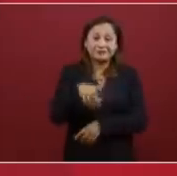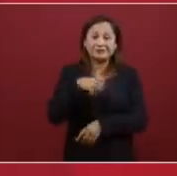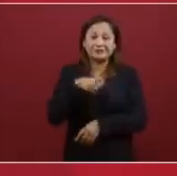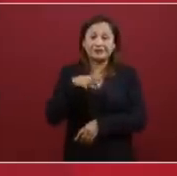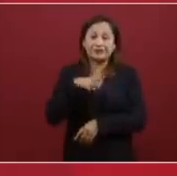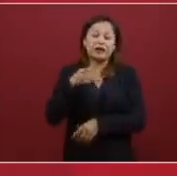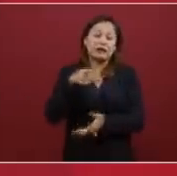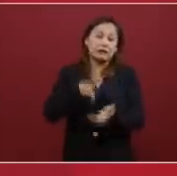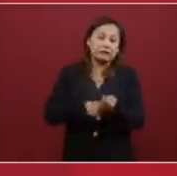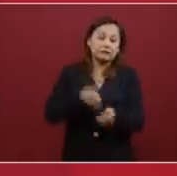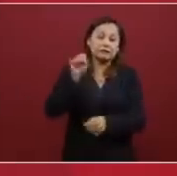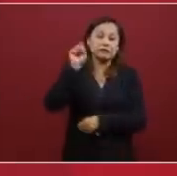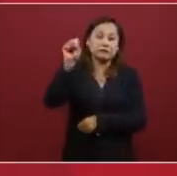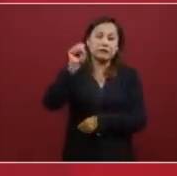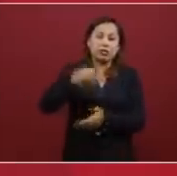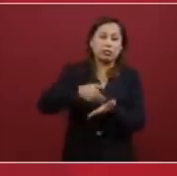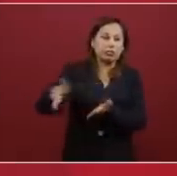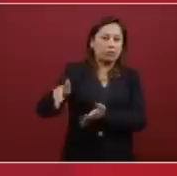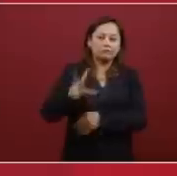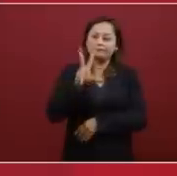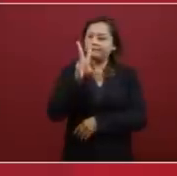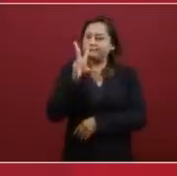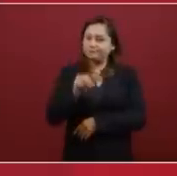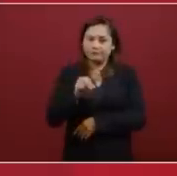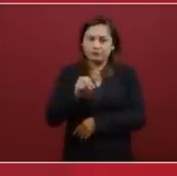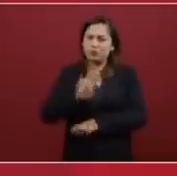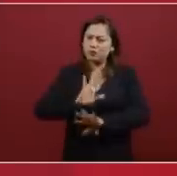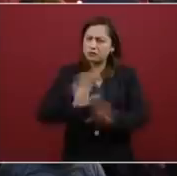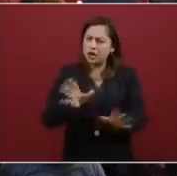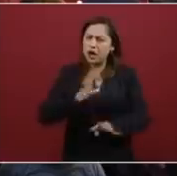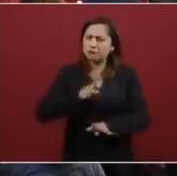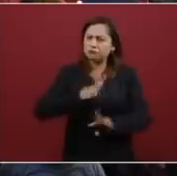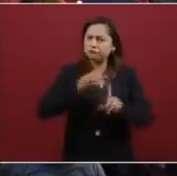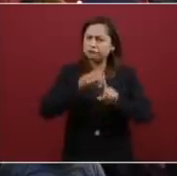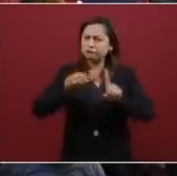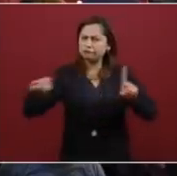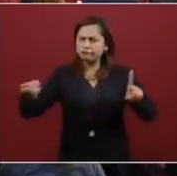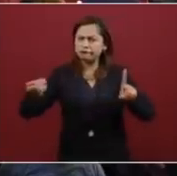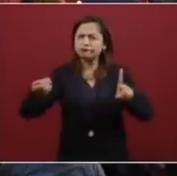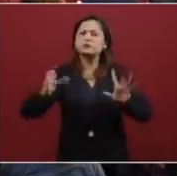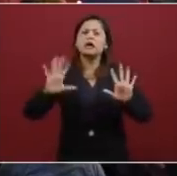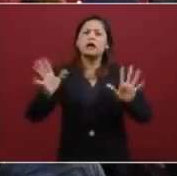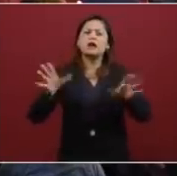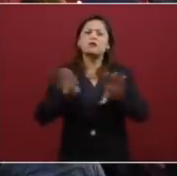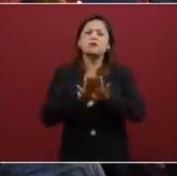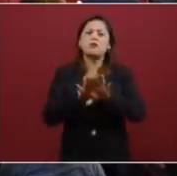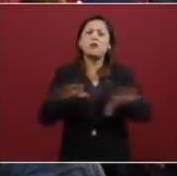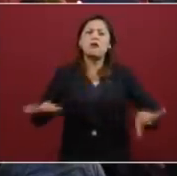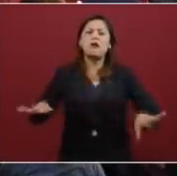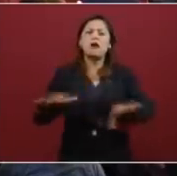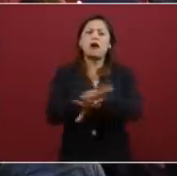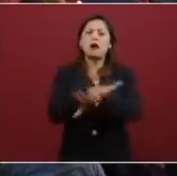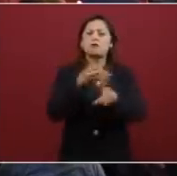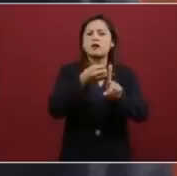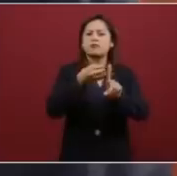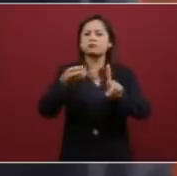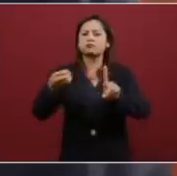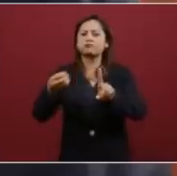solo la estructura que había de empleados de